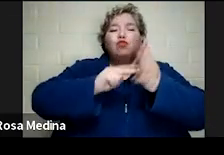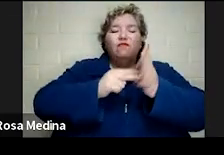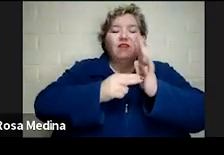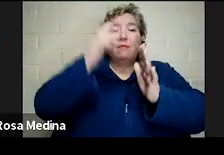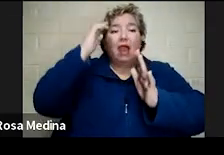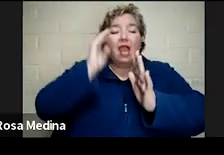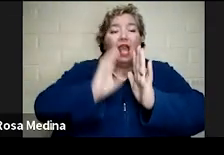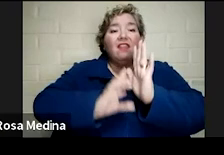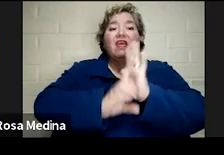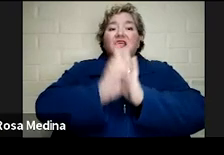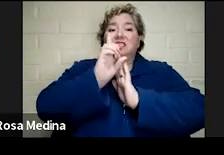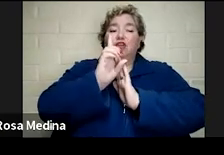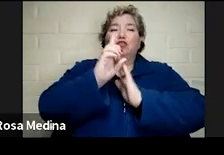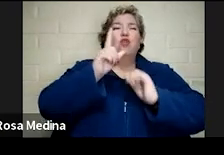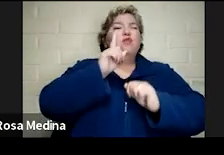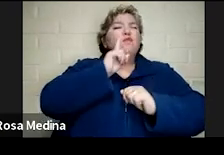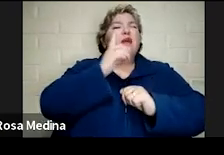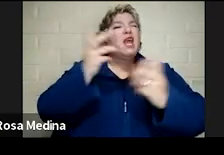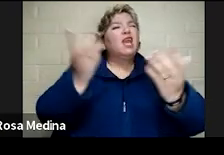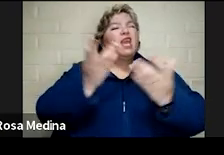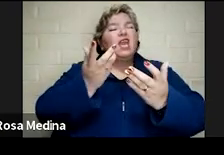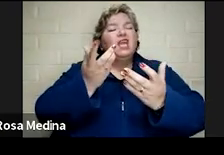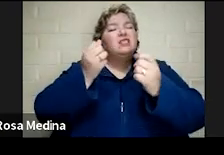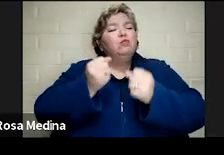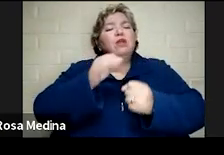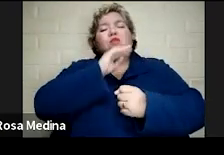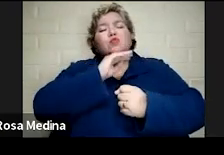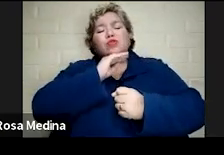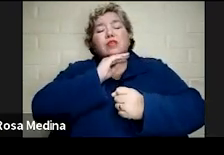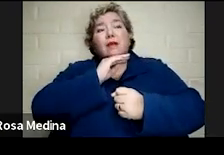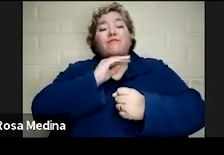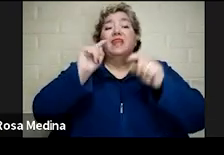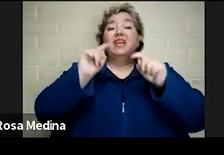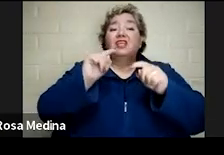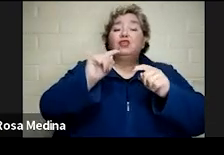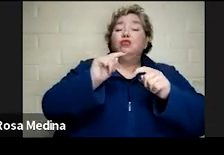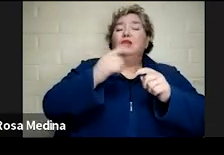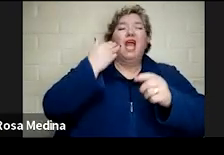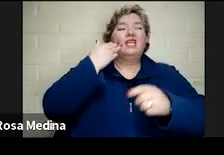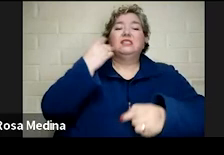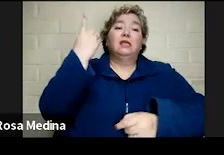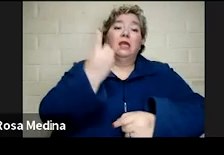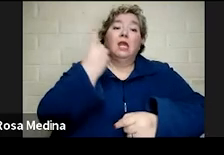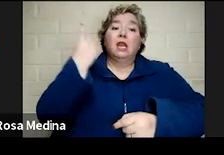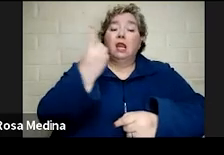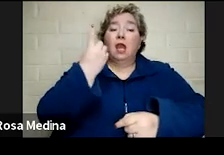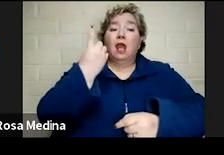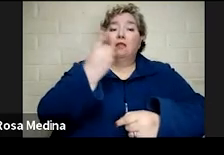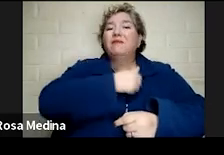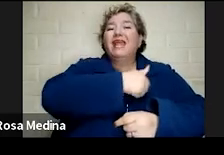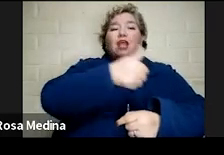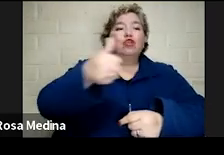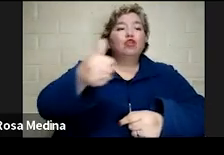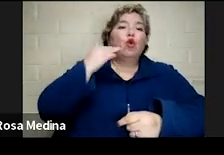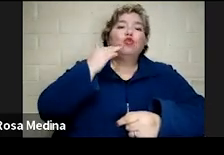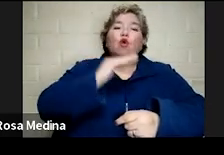¿Y para quién es útil la evaluación neuropsicológica o la neuropsicología en general? Para todo niño, niña